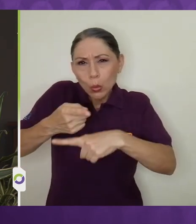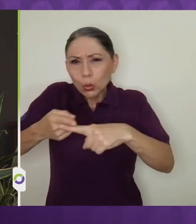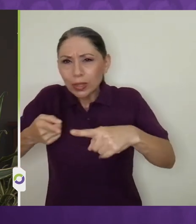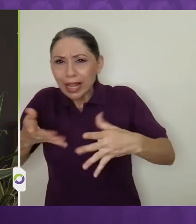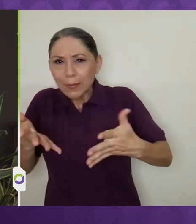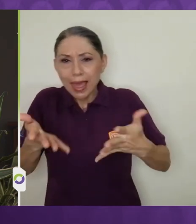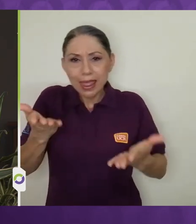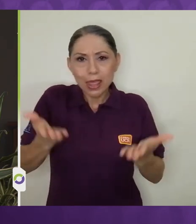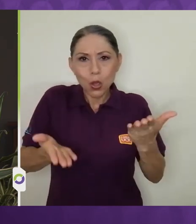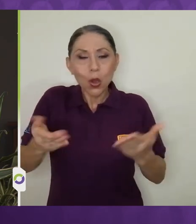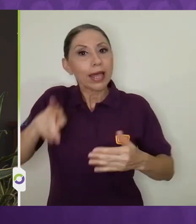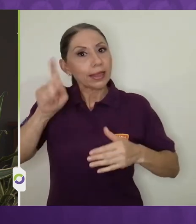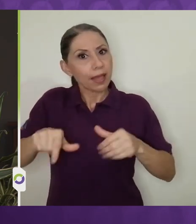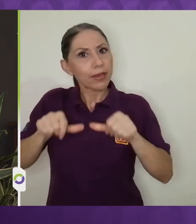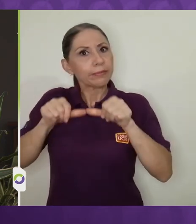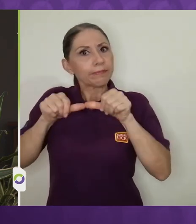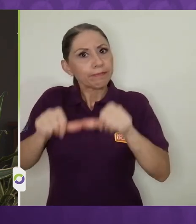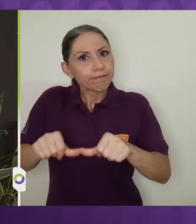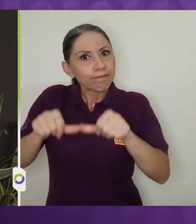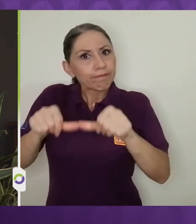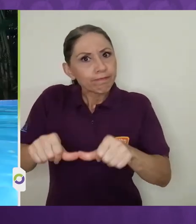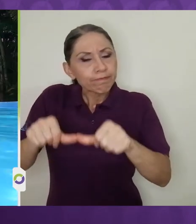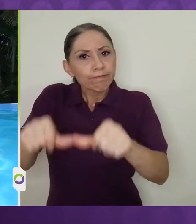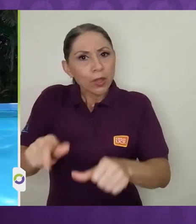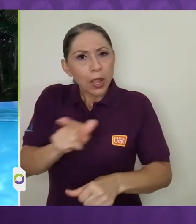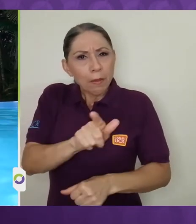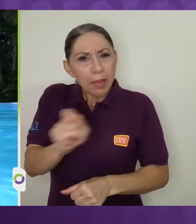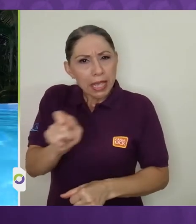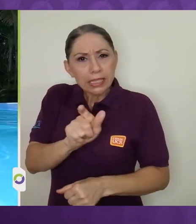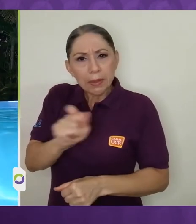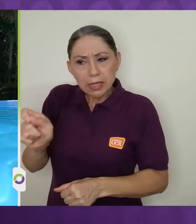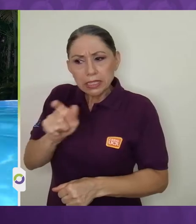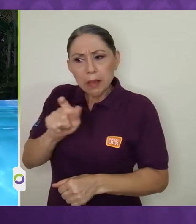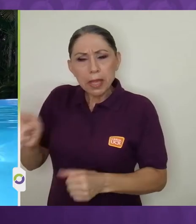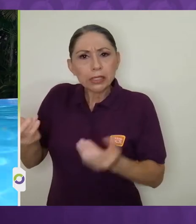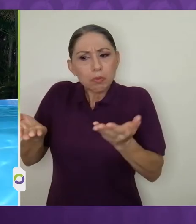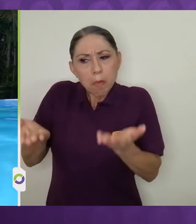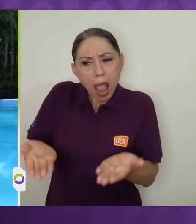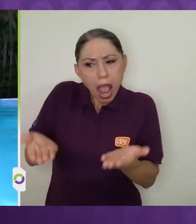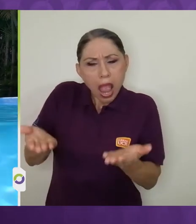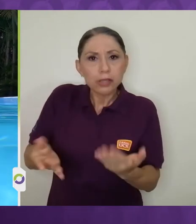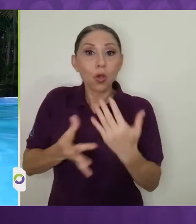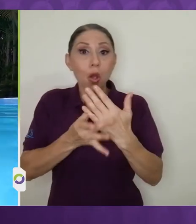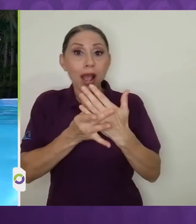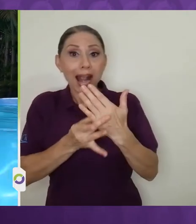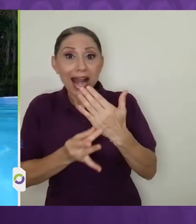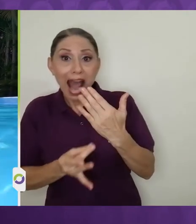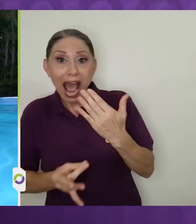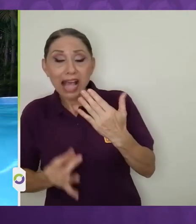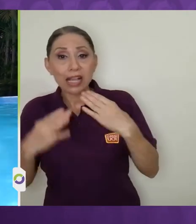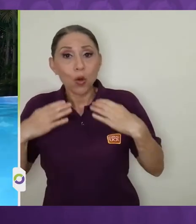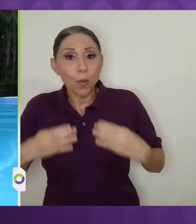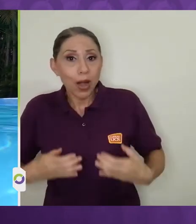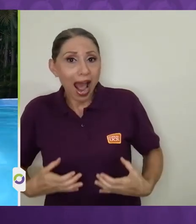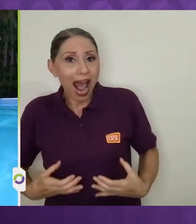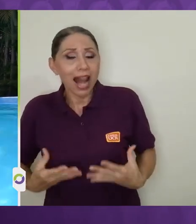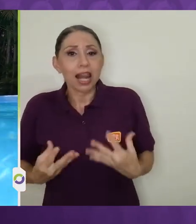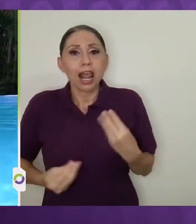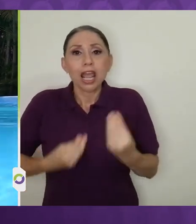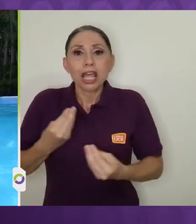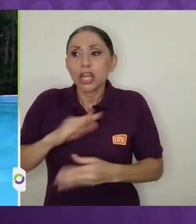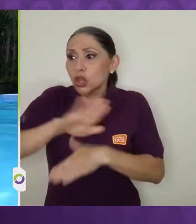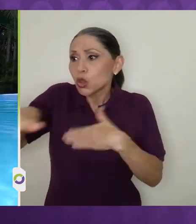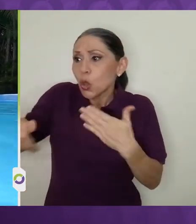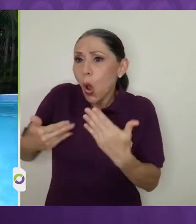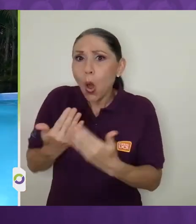se tiene que dar continuidad mes a mes, cómo está ella con el peso, cómo está con la grasa corporal y cómo está con